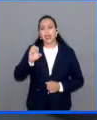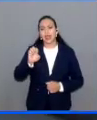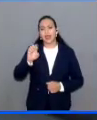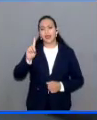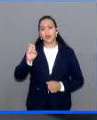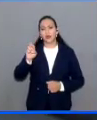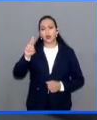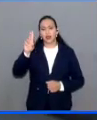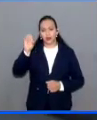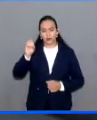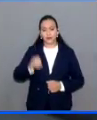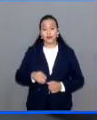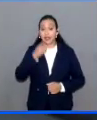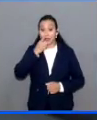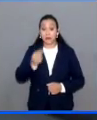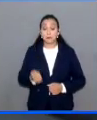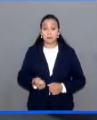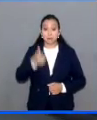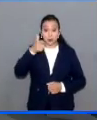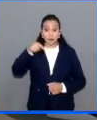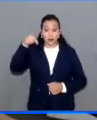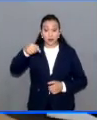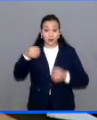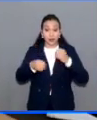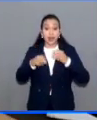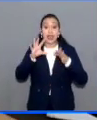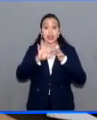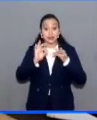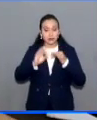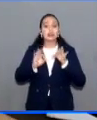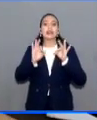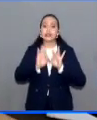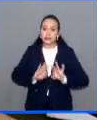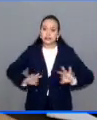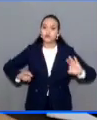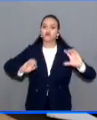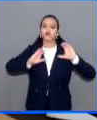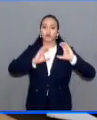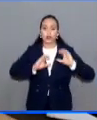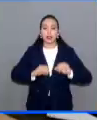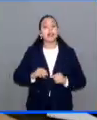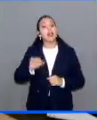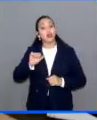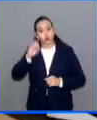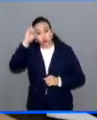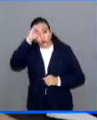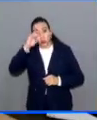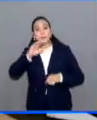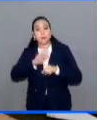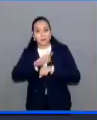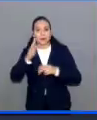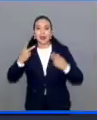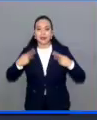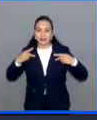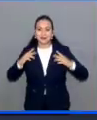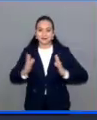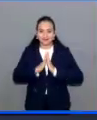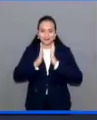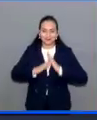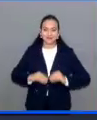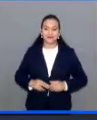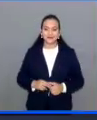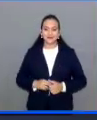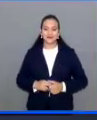la primera vez que la Corte aborda el tema de manera directa y es la segunda opinión con más participación en la historia de la Corte.